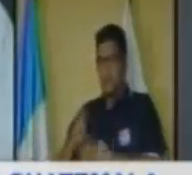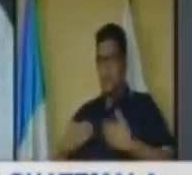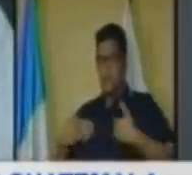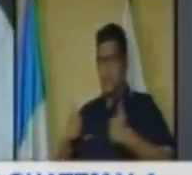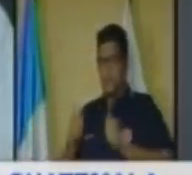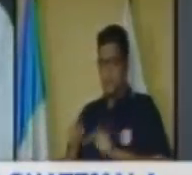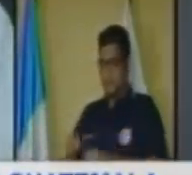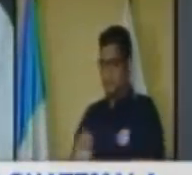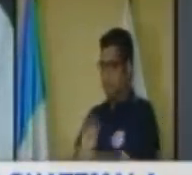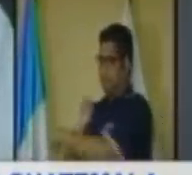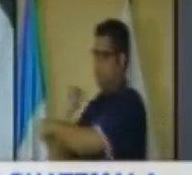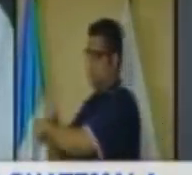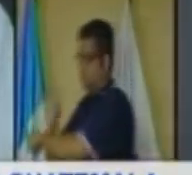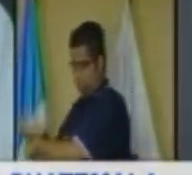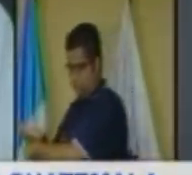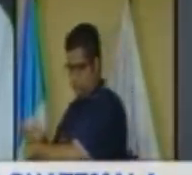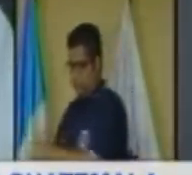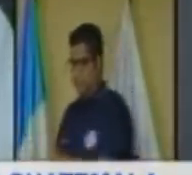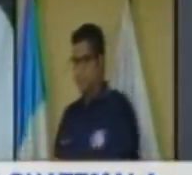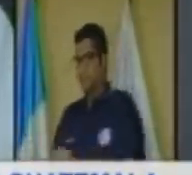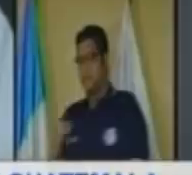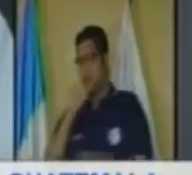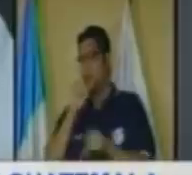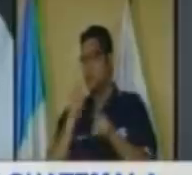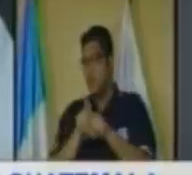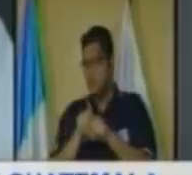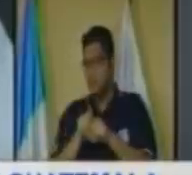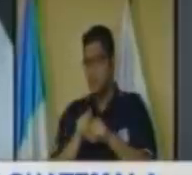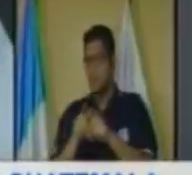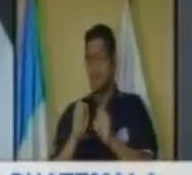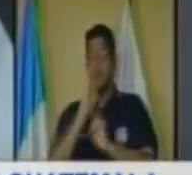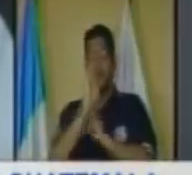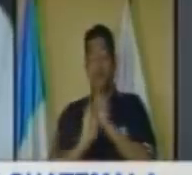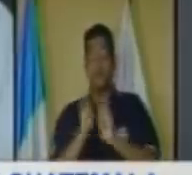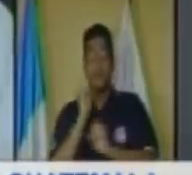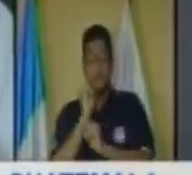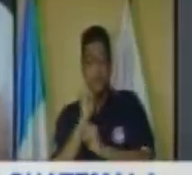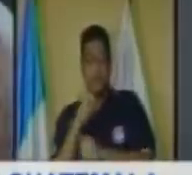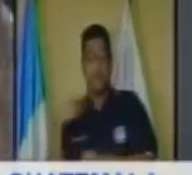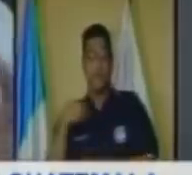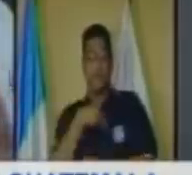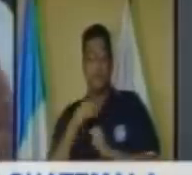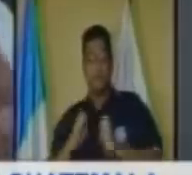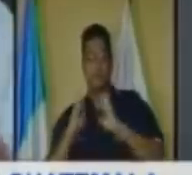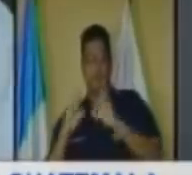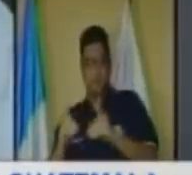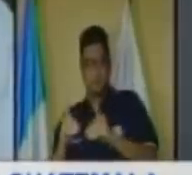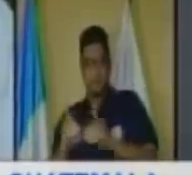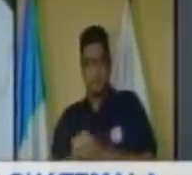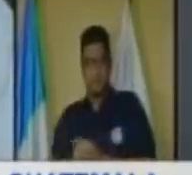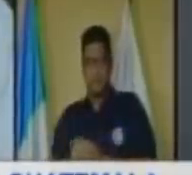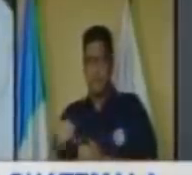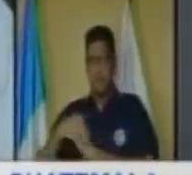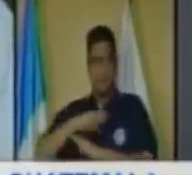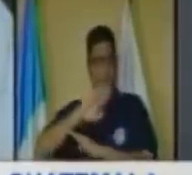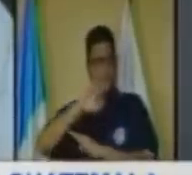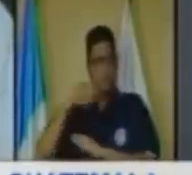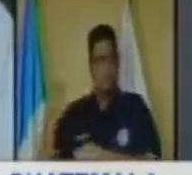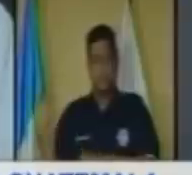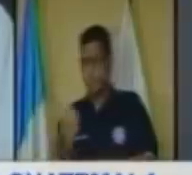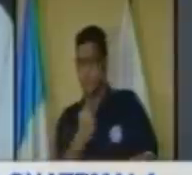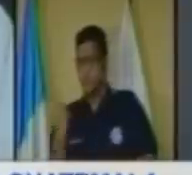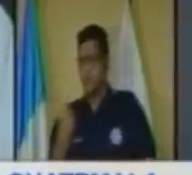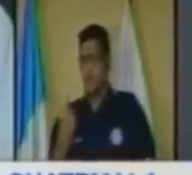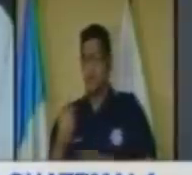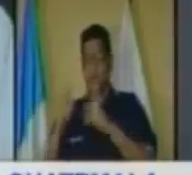también ahorita ya se habilitó en la página del Ministerio de Educación para que todos los colaboradores vayamos reportando